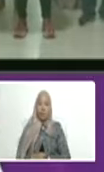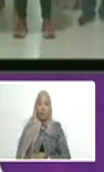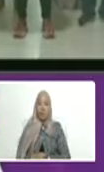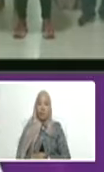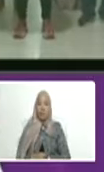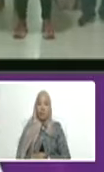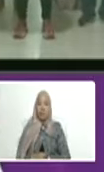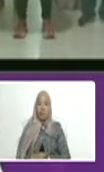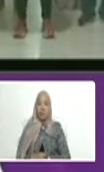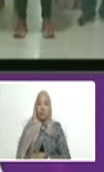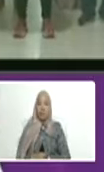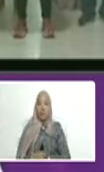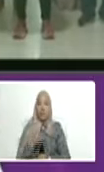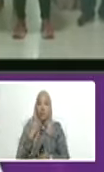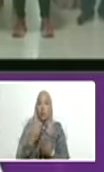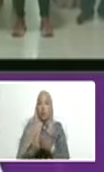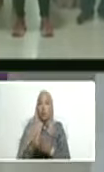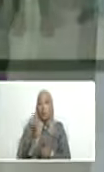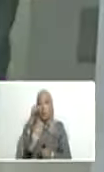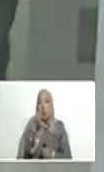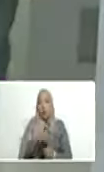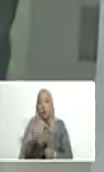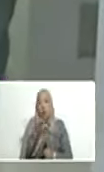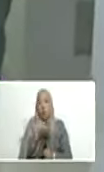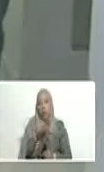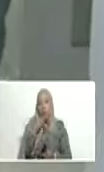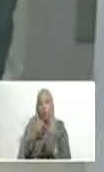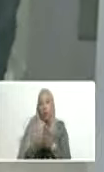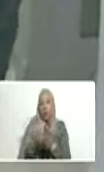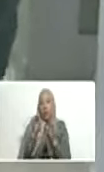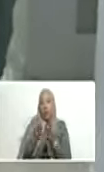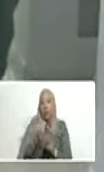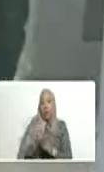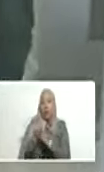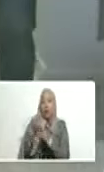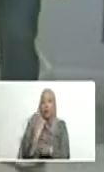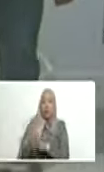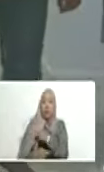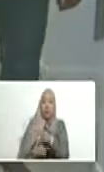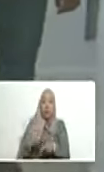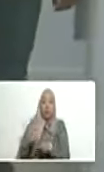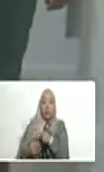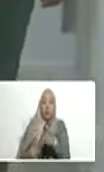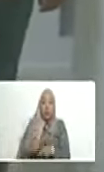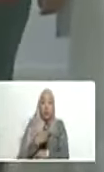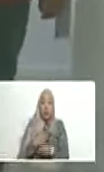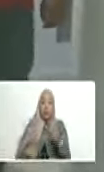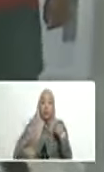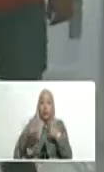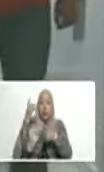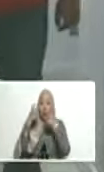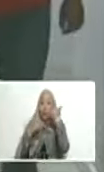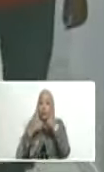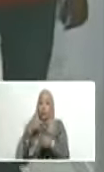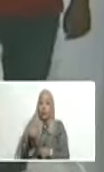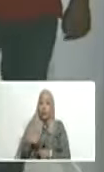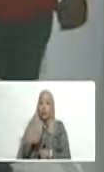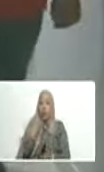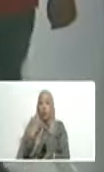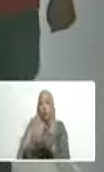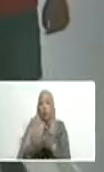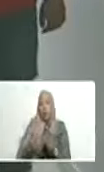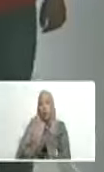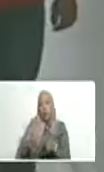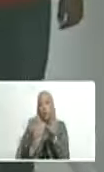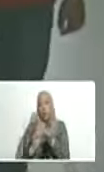Gracias primeramente al gran poder de Dios y al máximo líder, nuestro comandante Hugo Rafael Chávez Frías, por haber